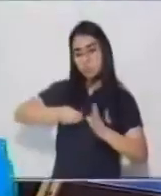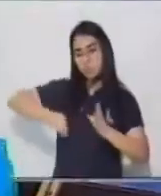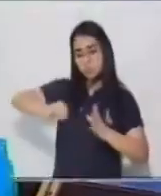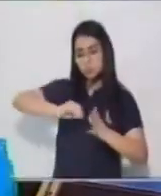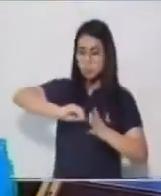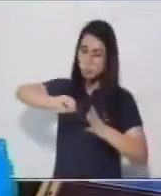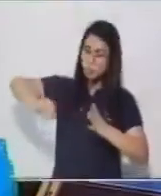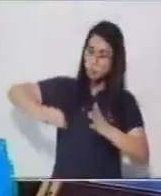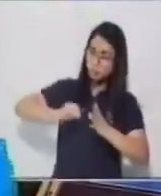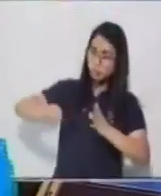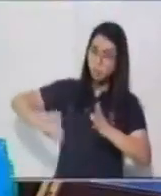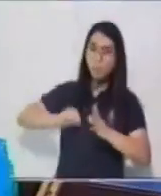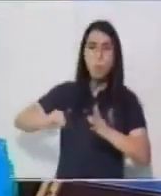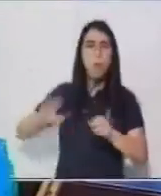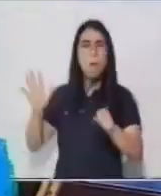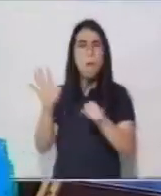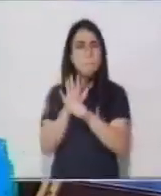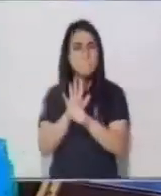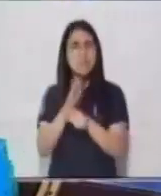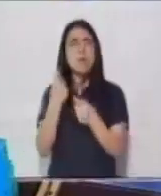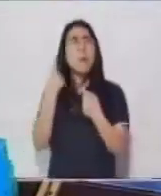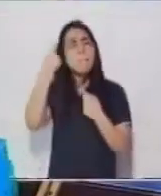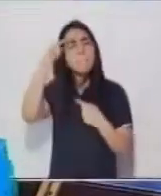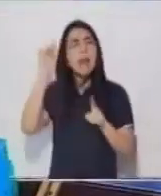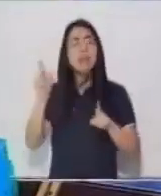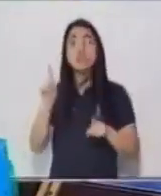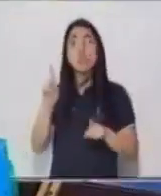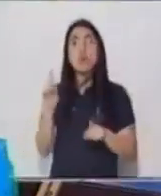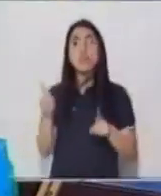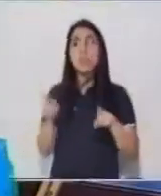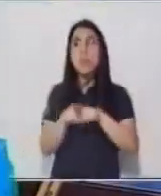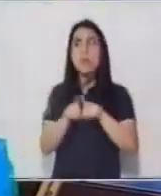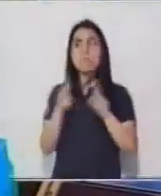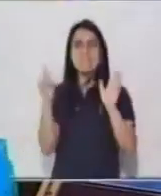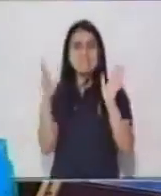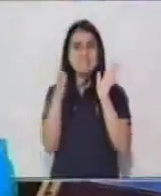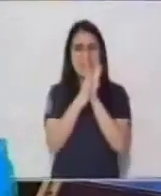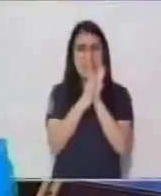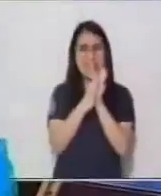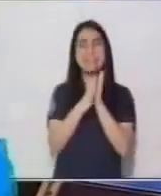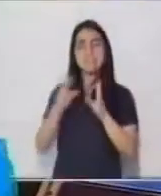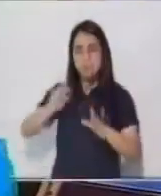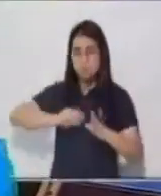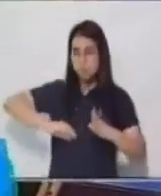harina, enharinamos todo el molde y después quitamos el exceso.